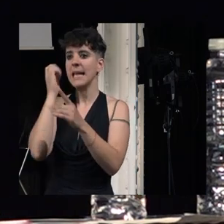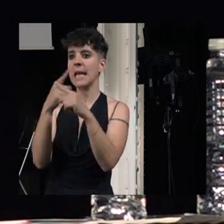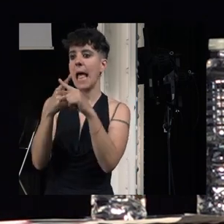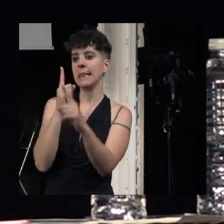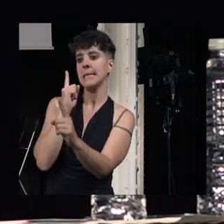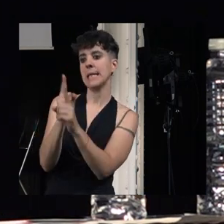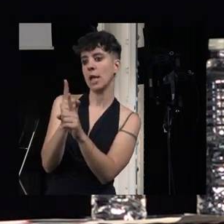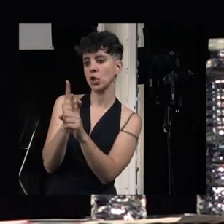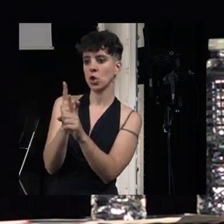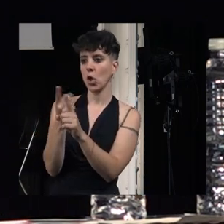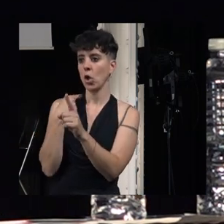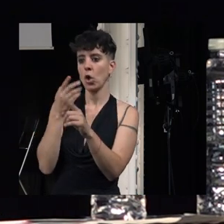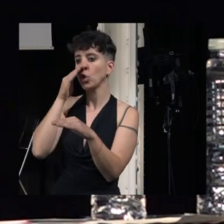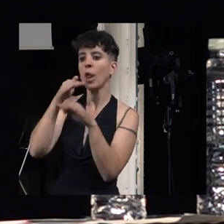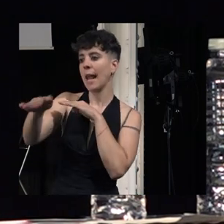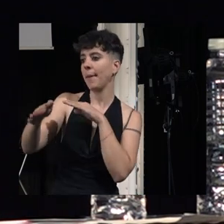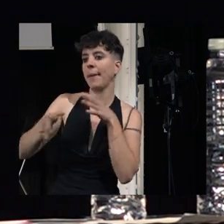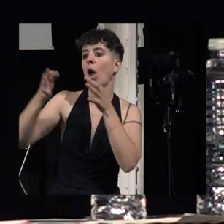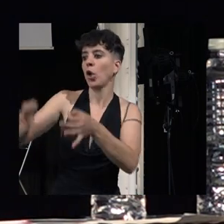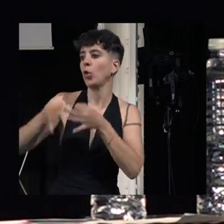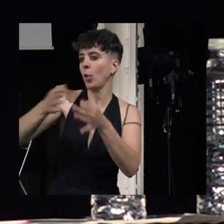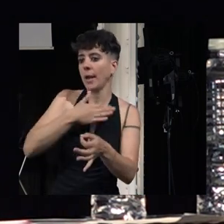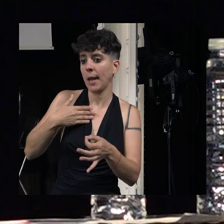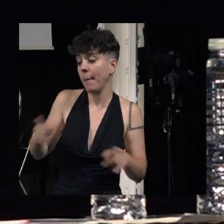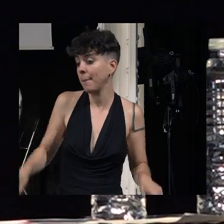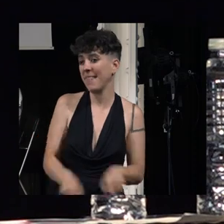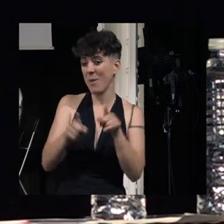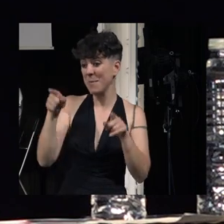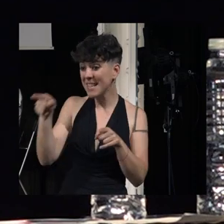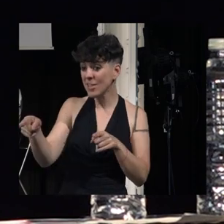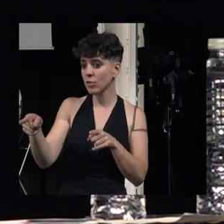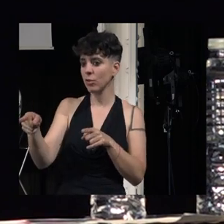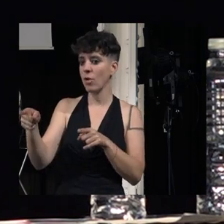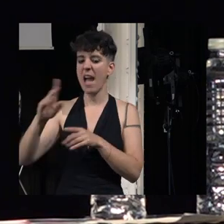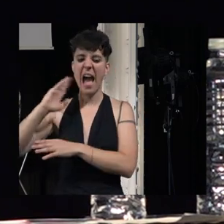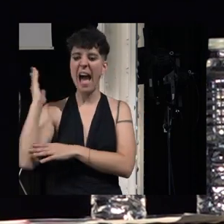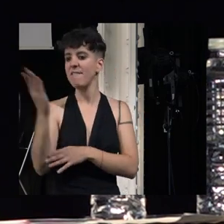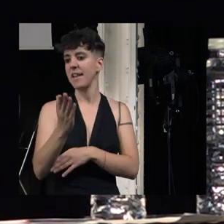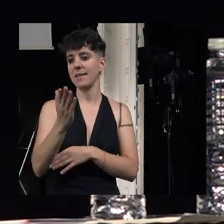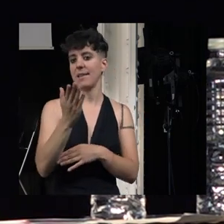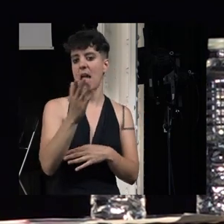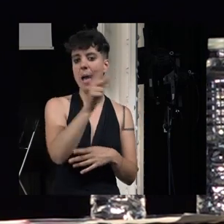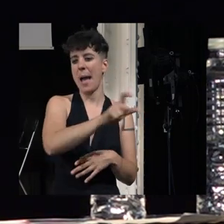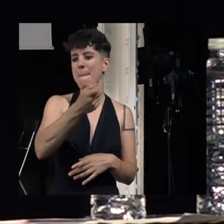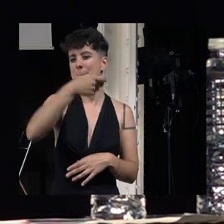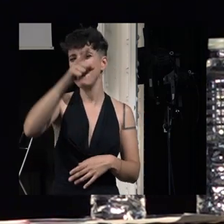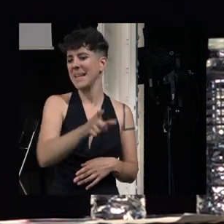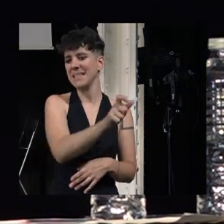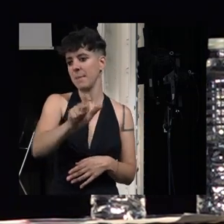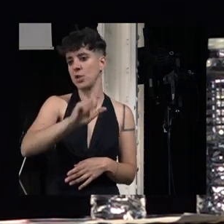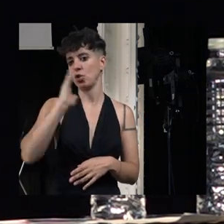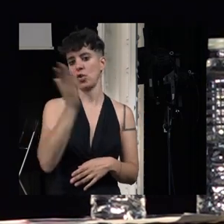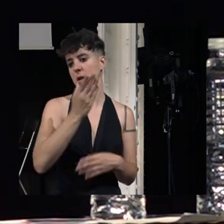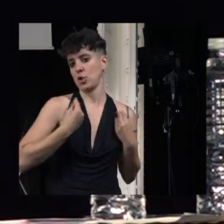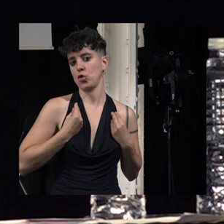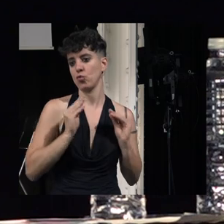antisexo y esencialistas toda su vida. Están perjudicando directamente la vida de miles de personas. Están